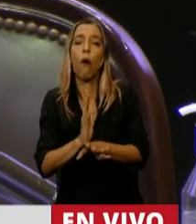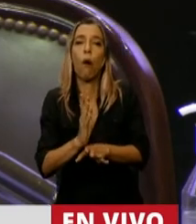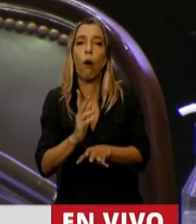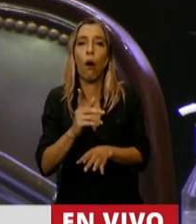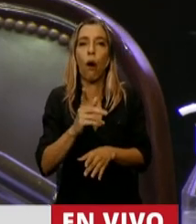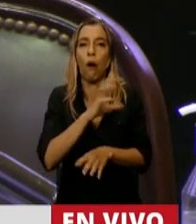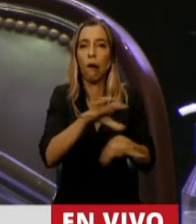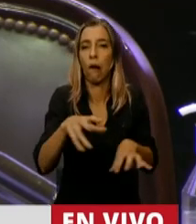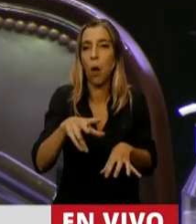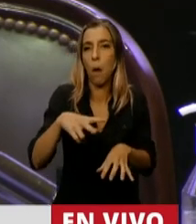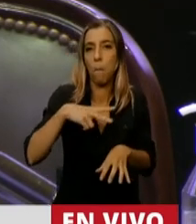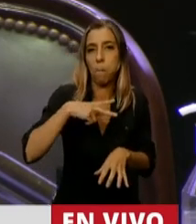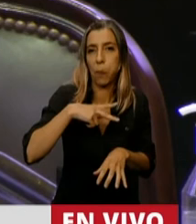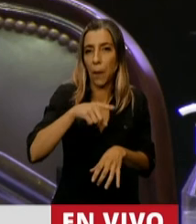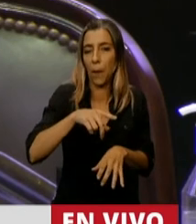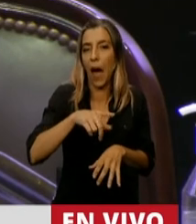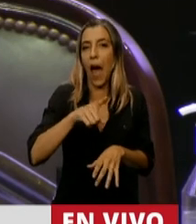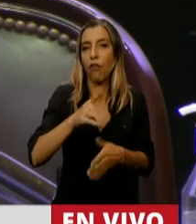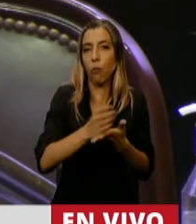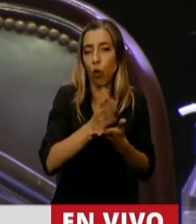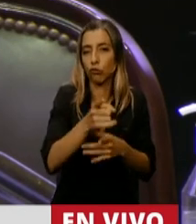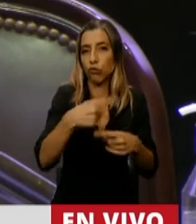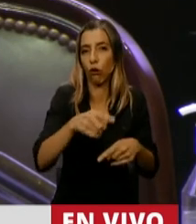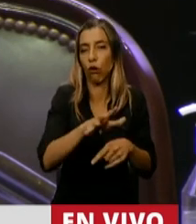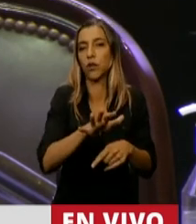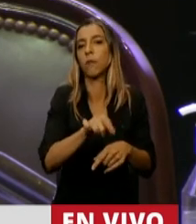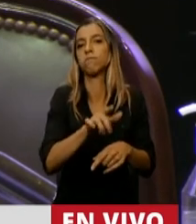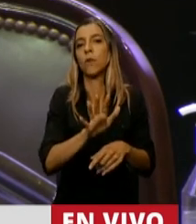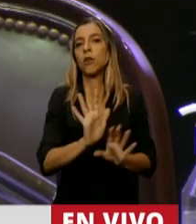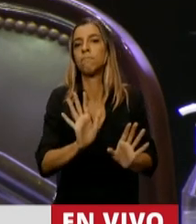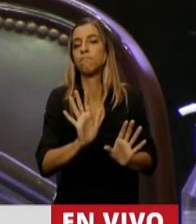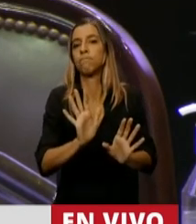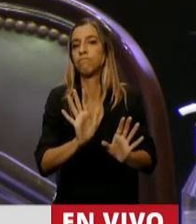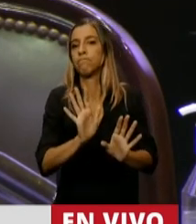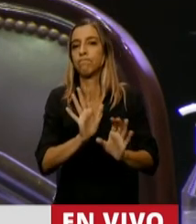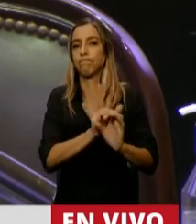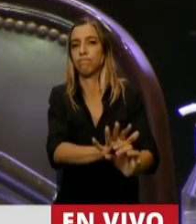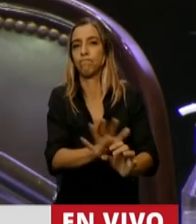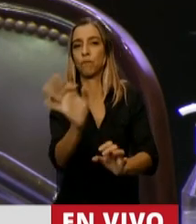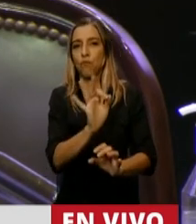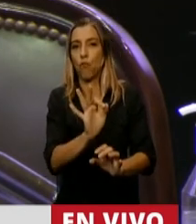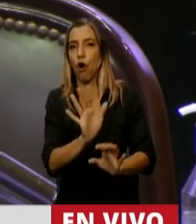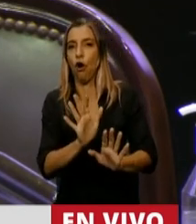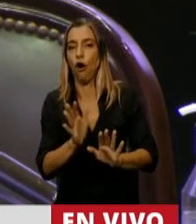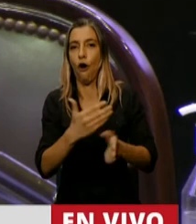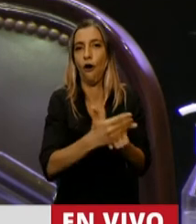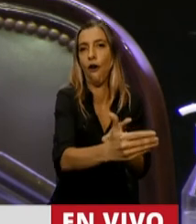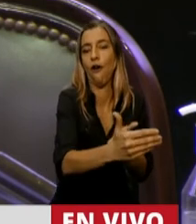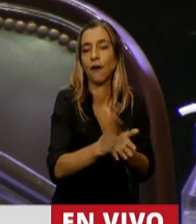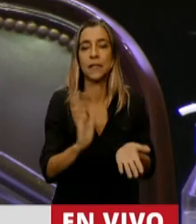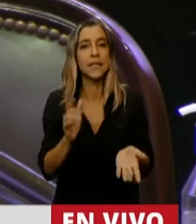produce, realmente así es cada vez más difícil lograr que haya inversiones en nuestro